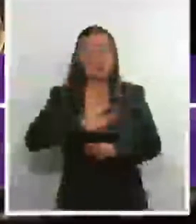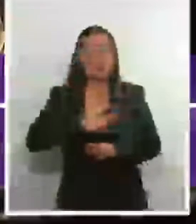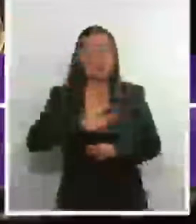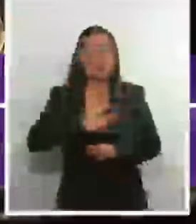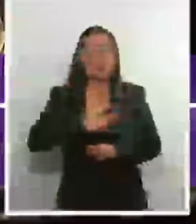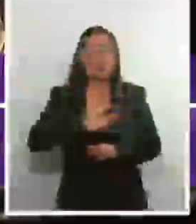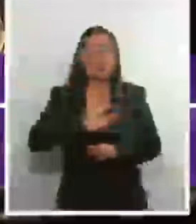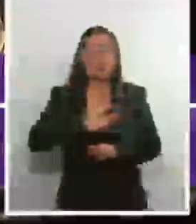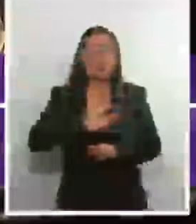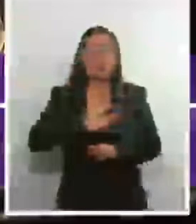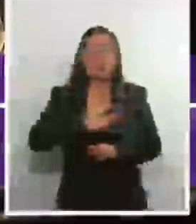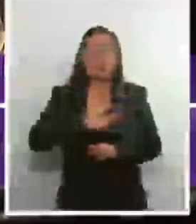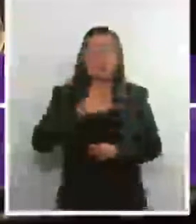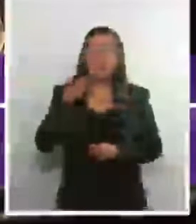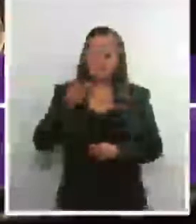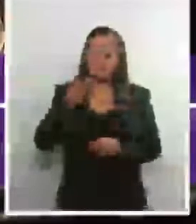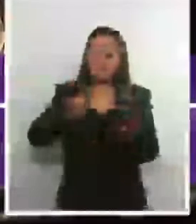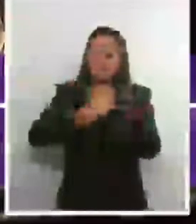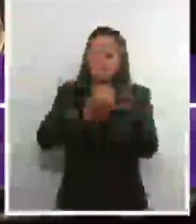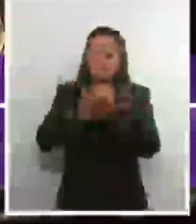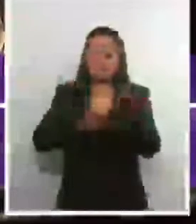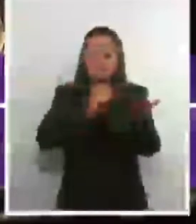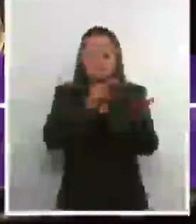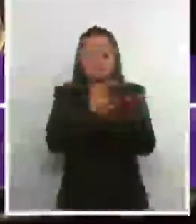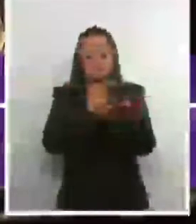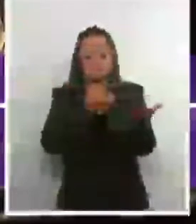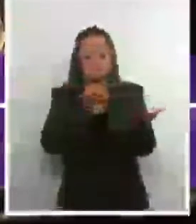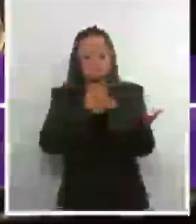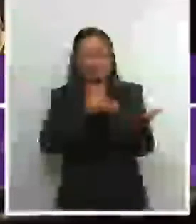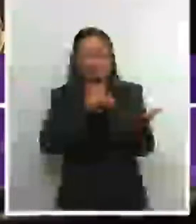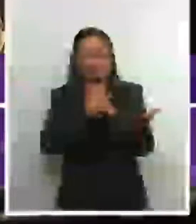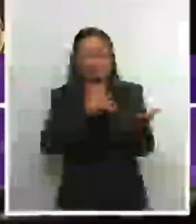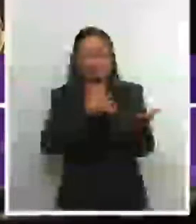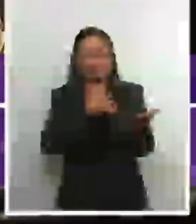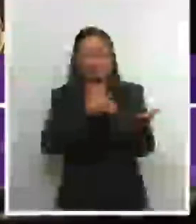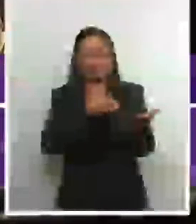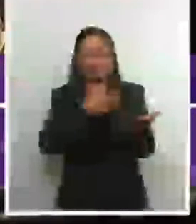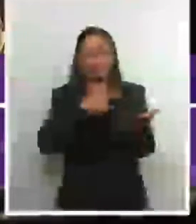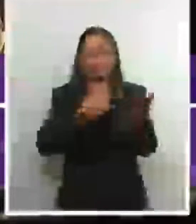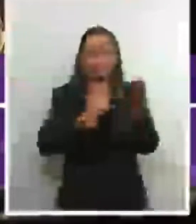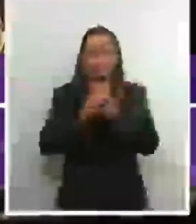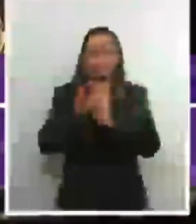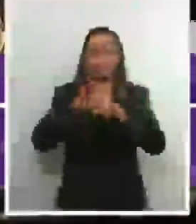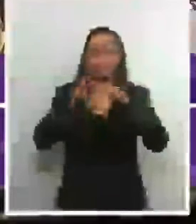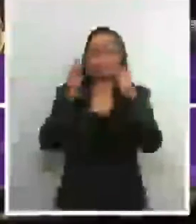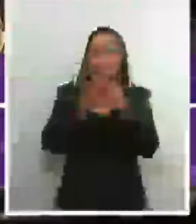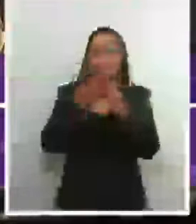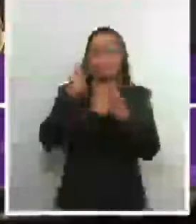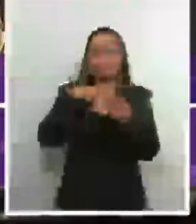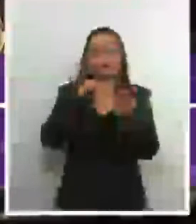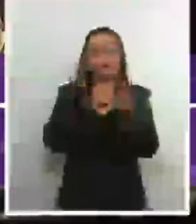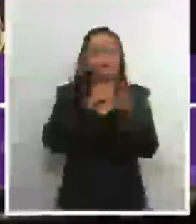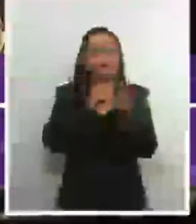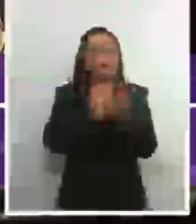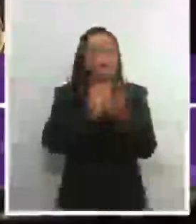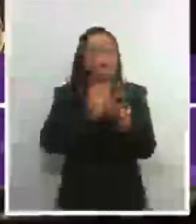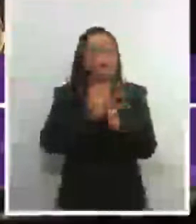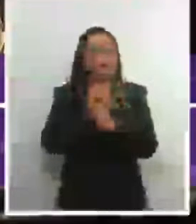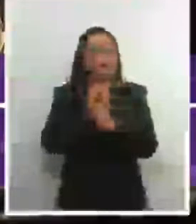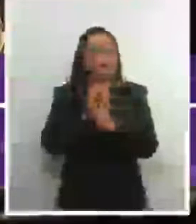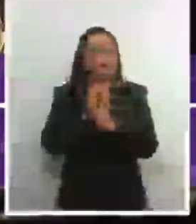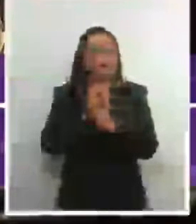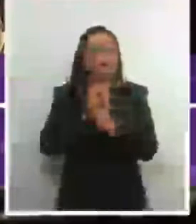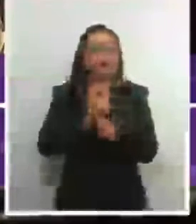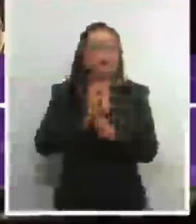Tal como lo dice el dictamen, se establece un sistema en el que